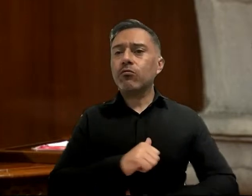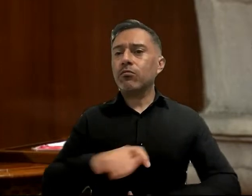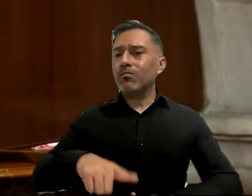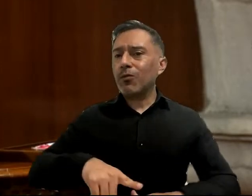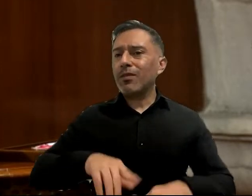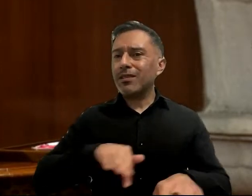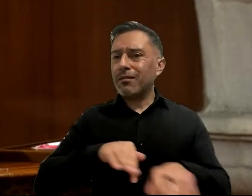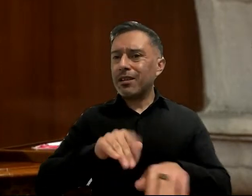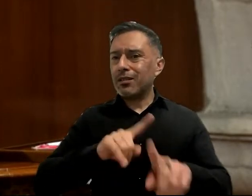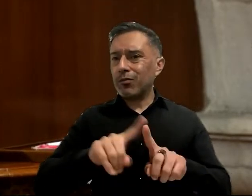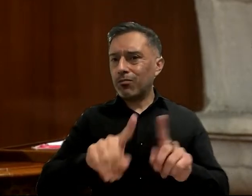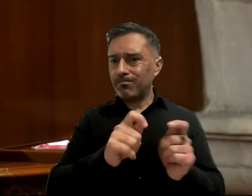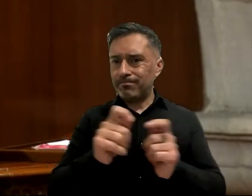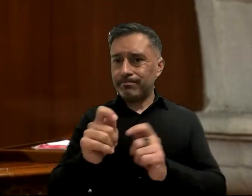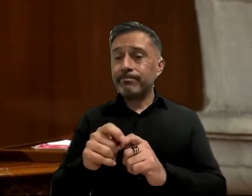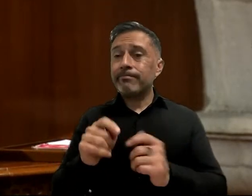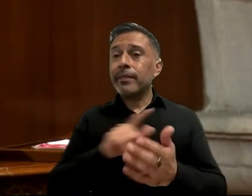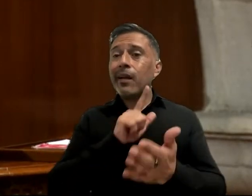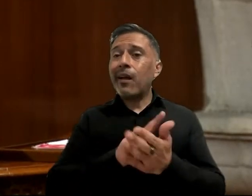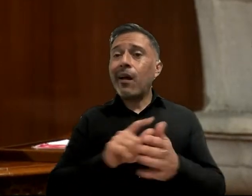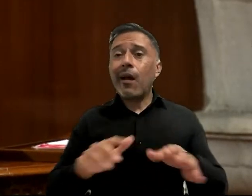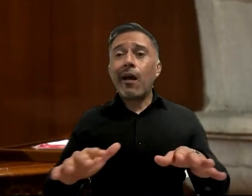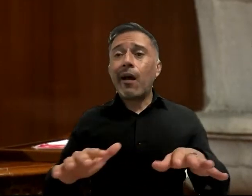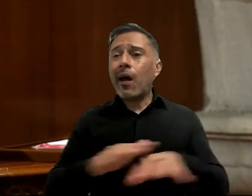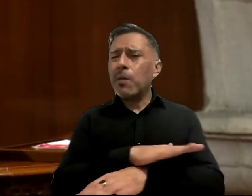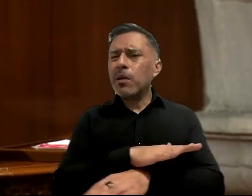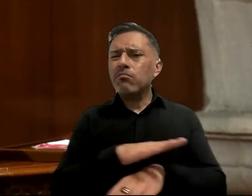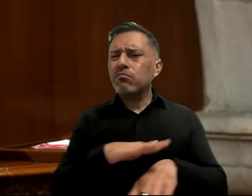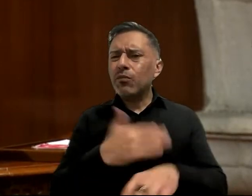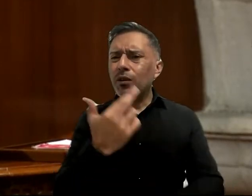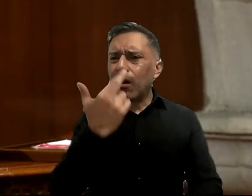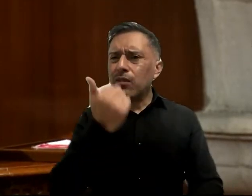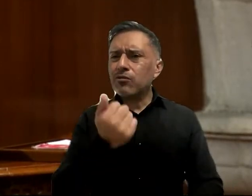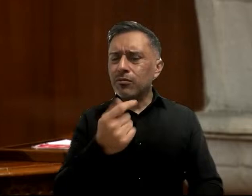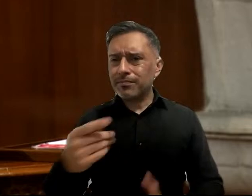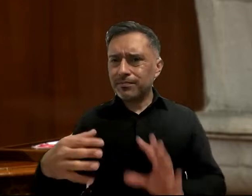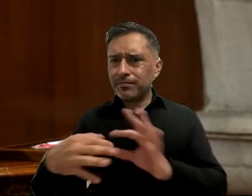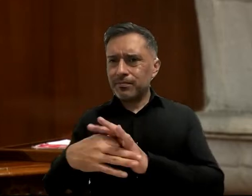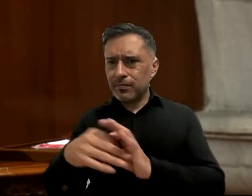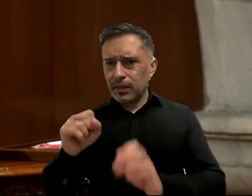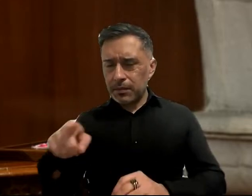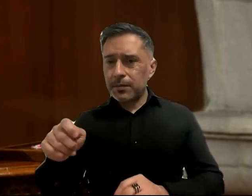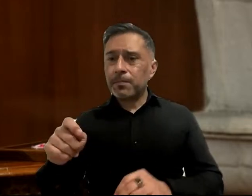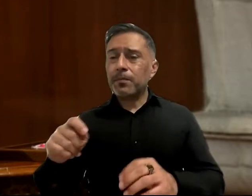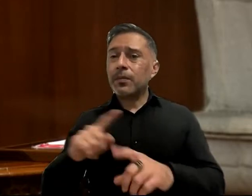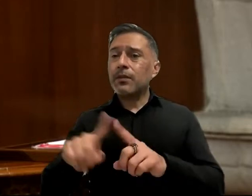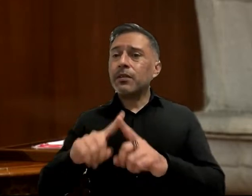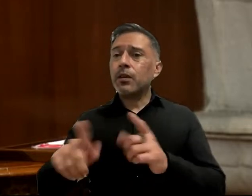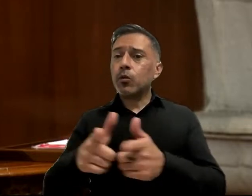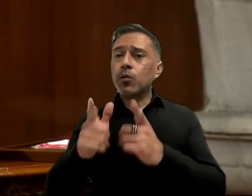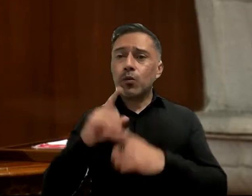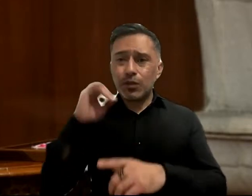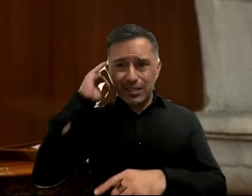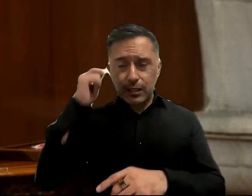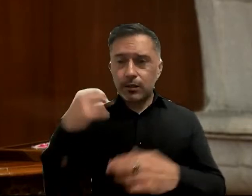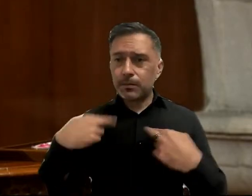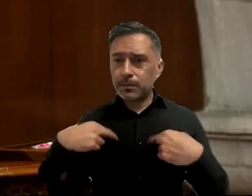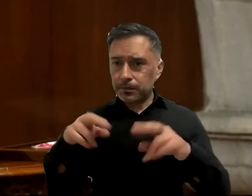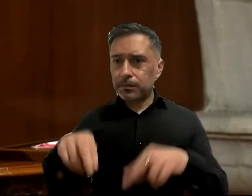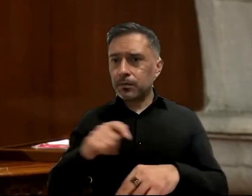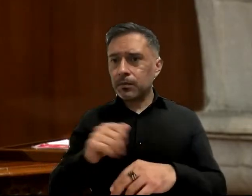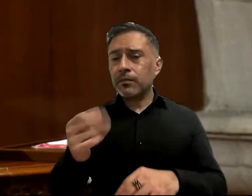respectivas. Dicha reforma se sustentó en que de manera paralela a la representación indígena resultaba necesaria